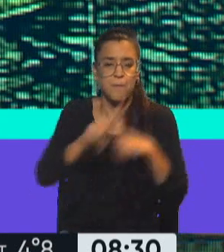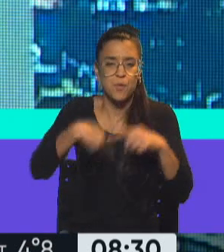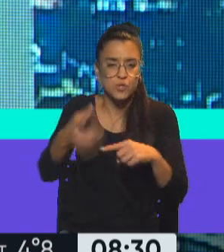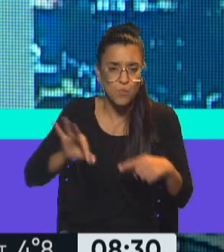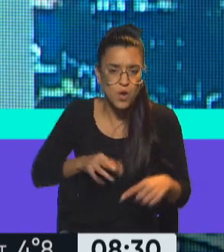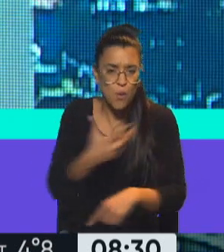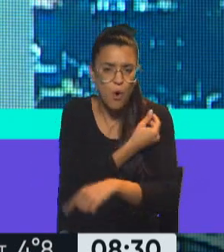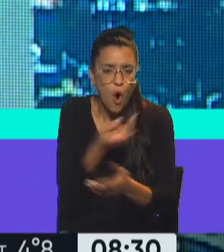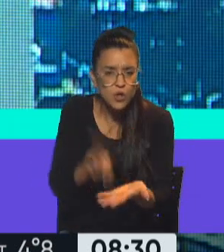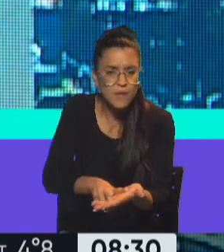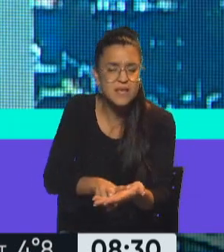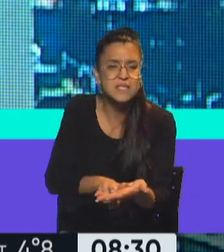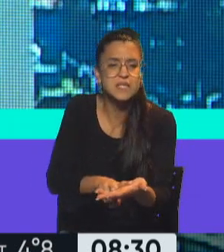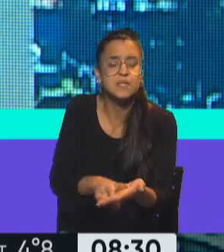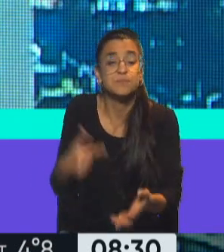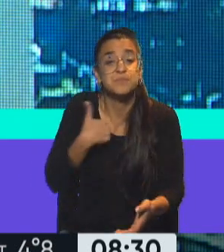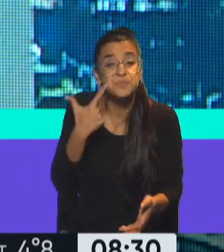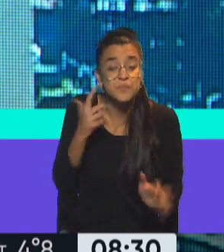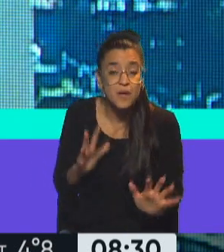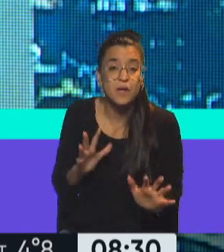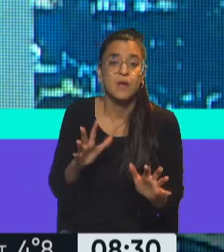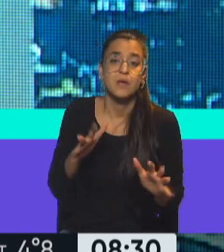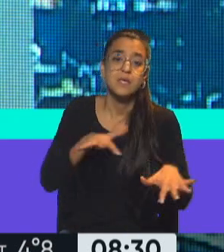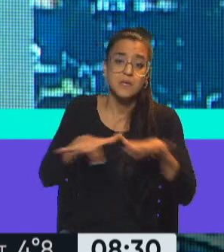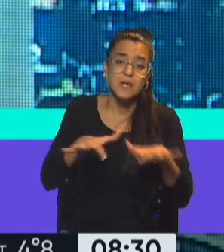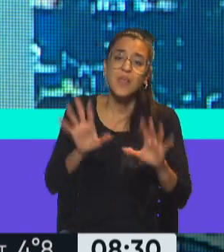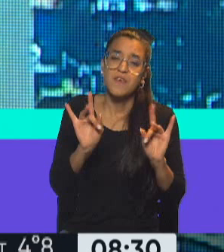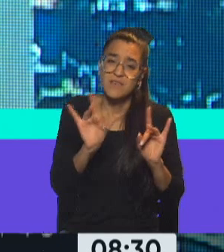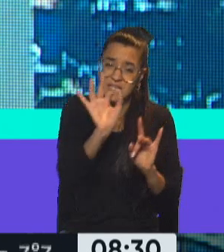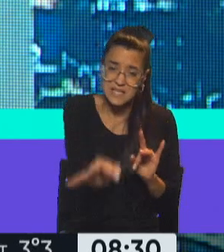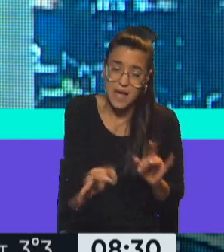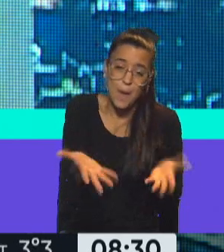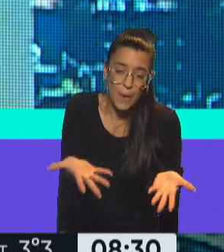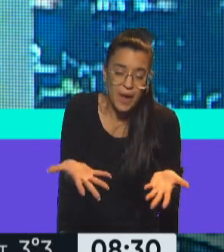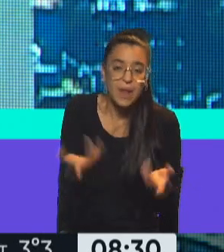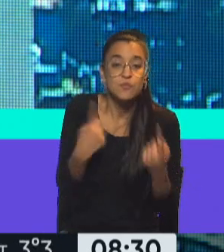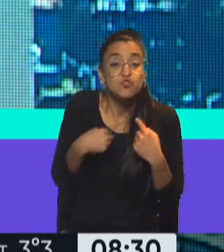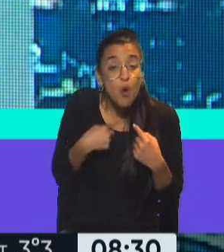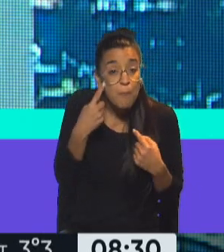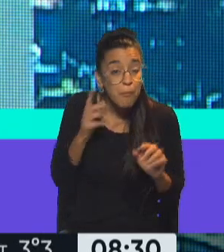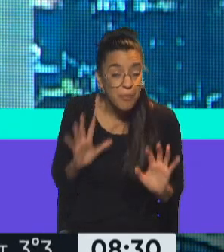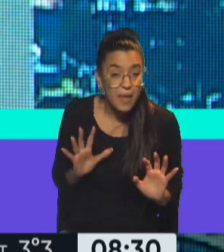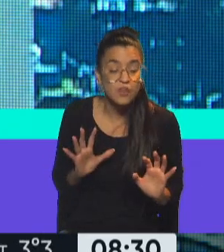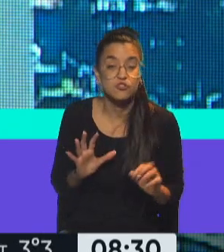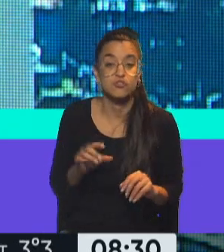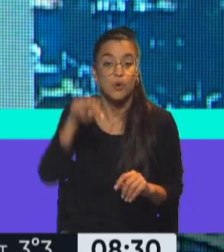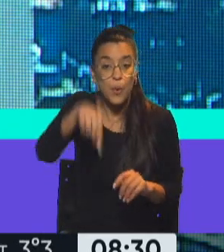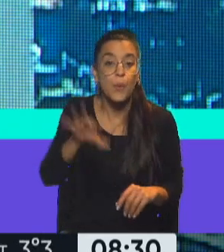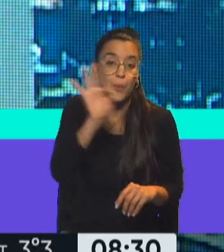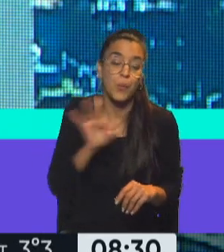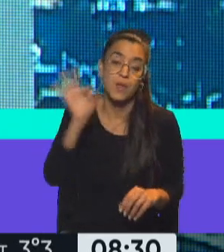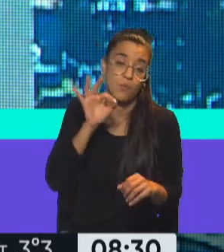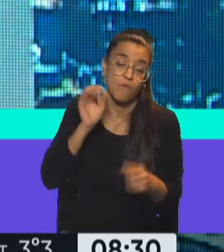viene? Bueno, el panorama es un poco difícil de saber, pero yo pienso que este virus va a